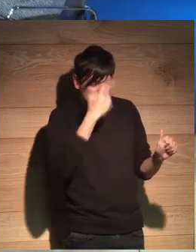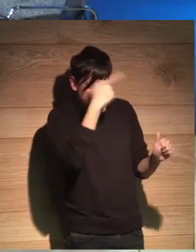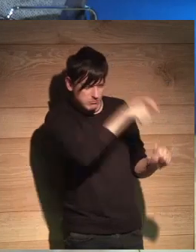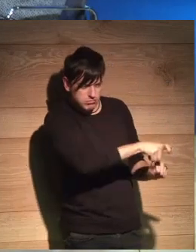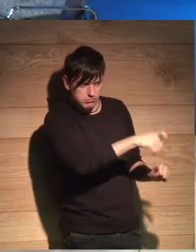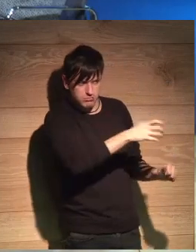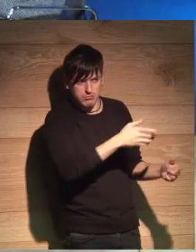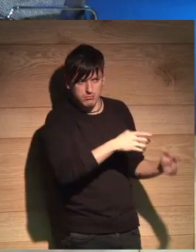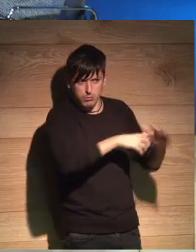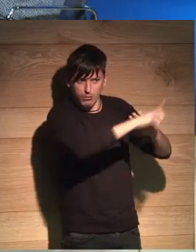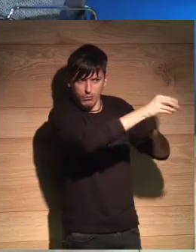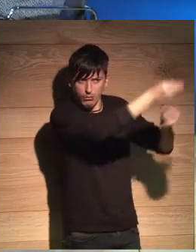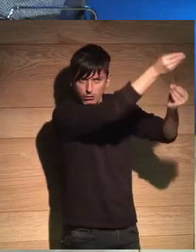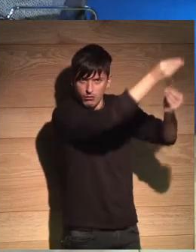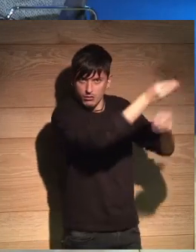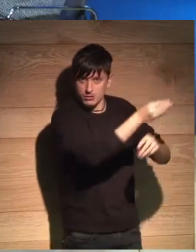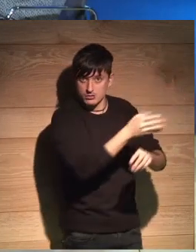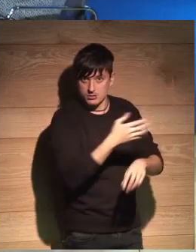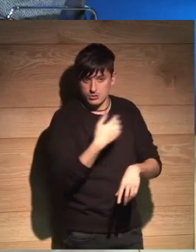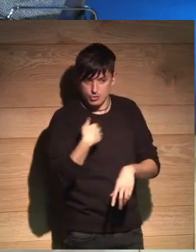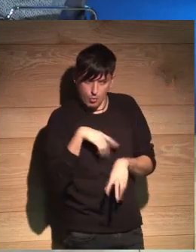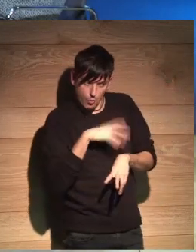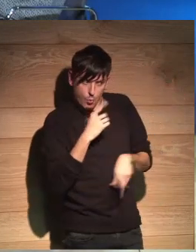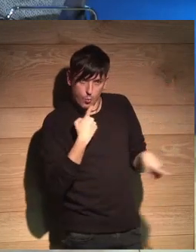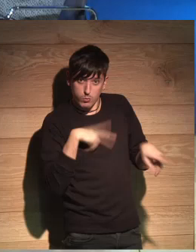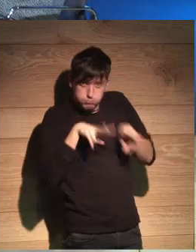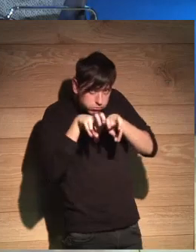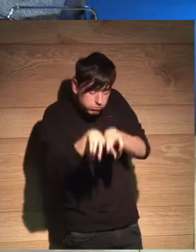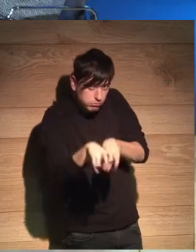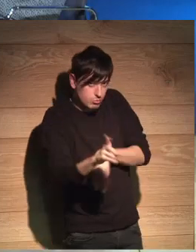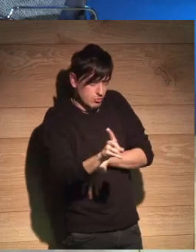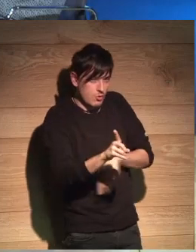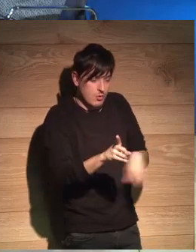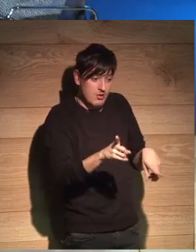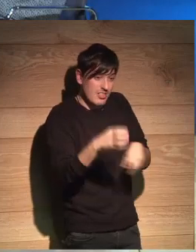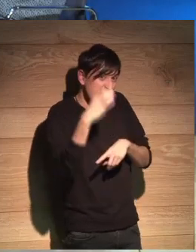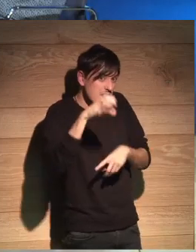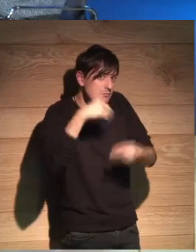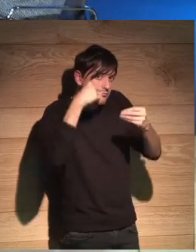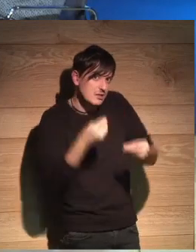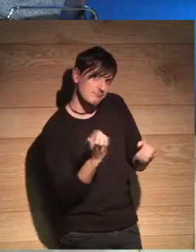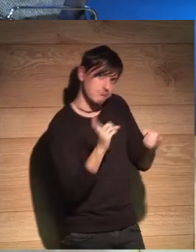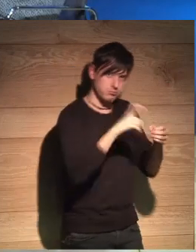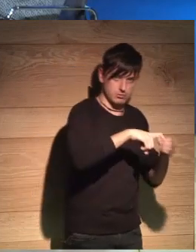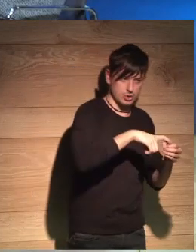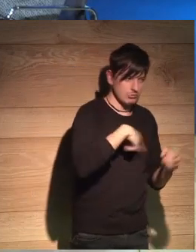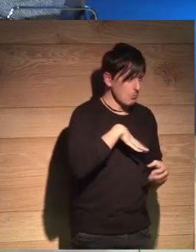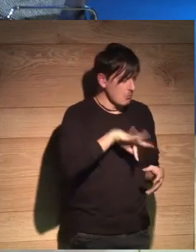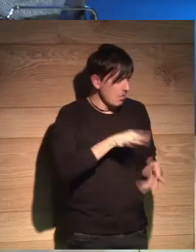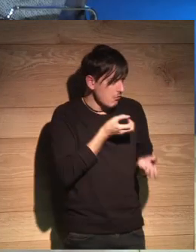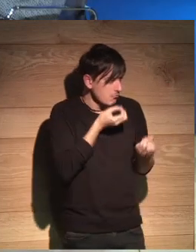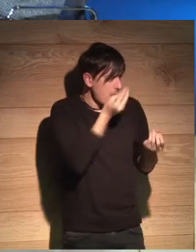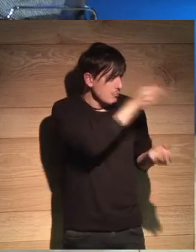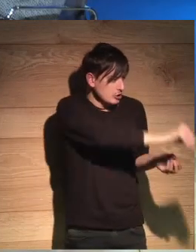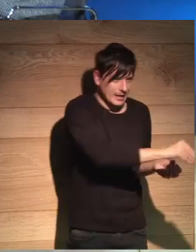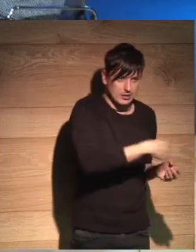no se va a poner, ha dicho esto, venga, voy a investigar. No, porque en ese momento tú ya has llegado al final. Pero el científico bueno se suma al carro. Dice, no, yo puedo aportar esto en